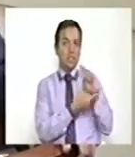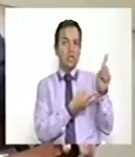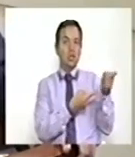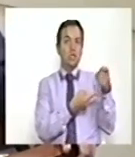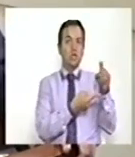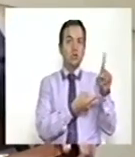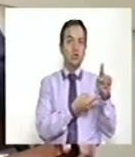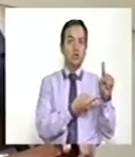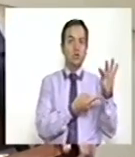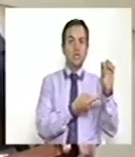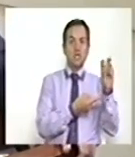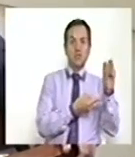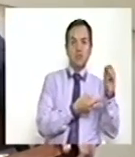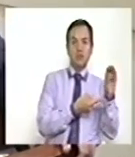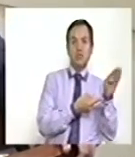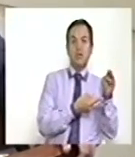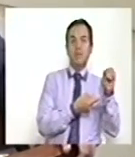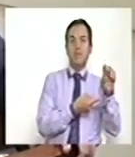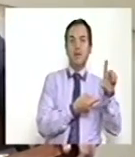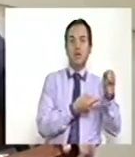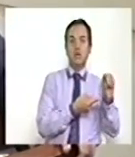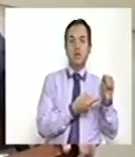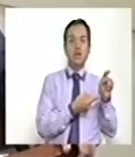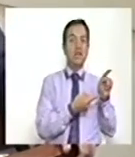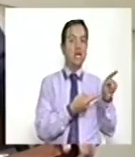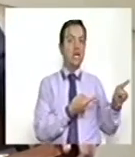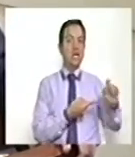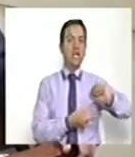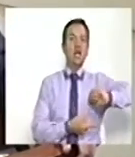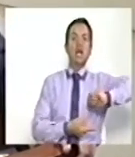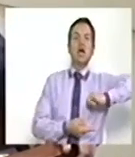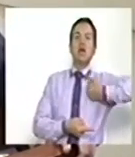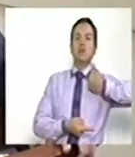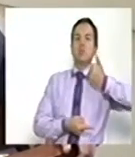Fernández utilizó indebidamente